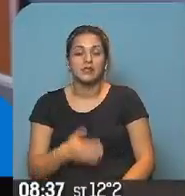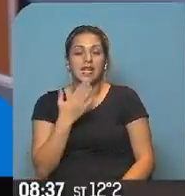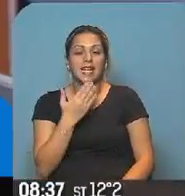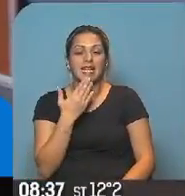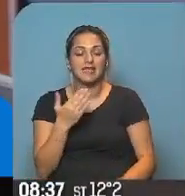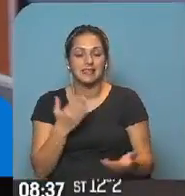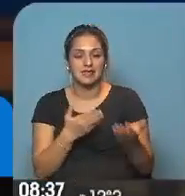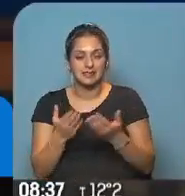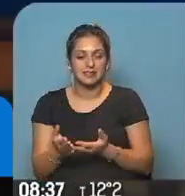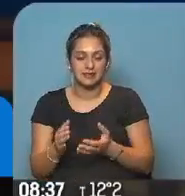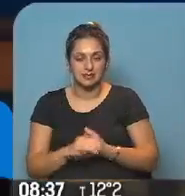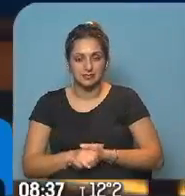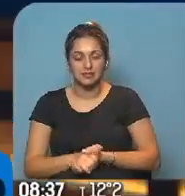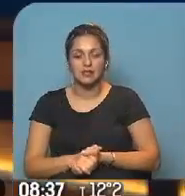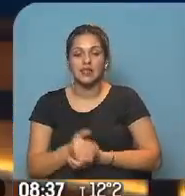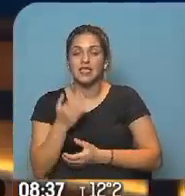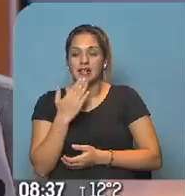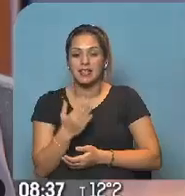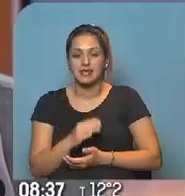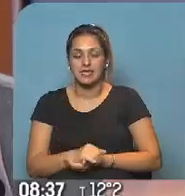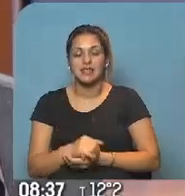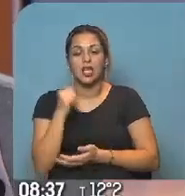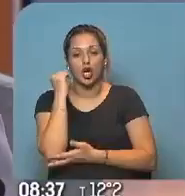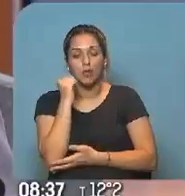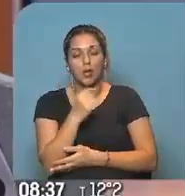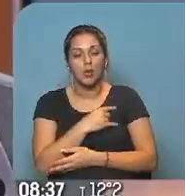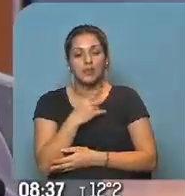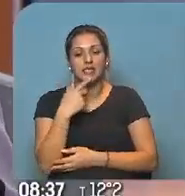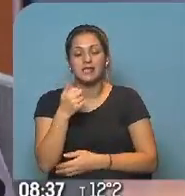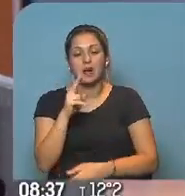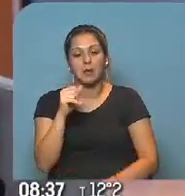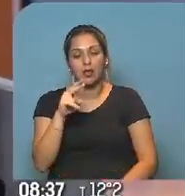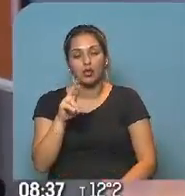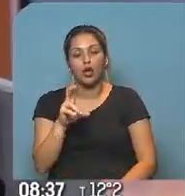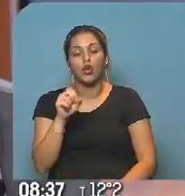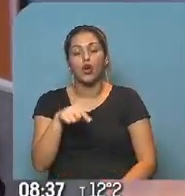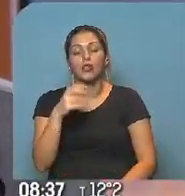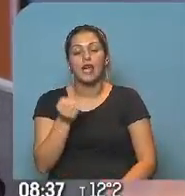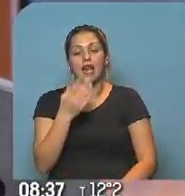Héctor Rubini, muy amable. No, Héctor Rubini es favor, economista, Universidad de El Salvador, nos acompañó esta mañana